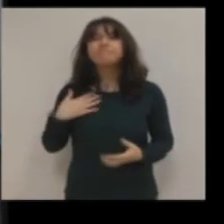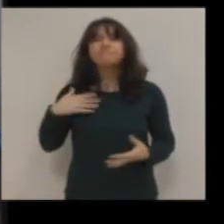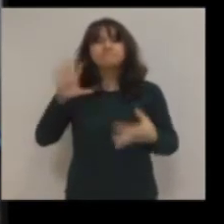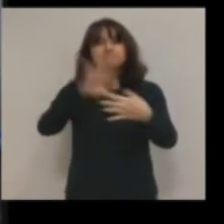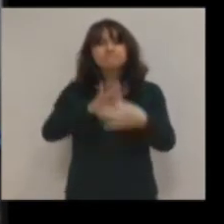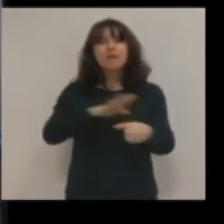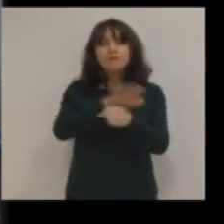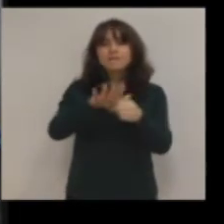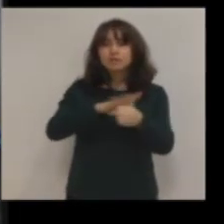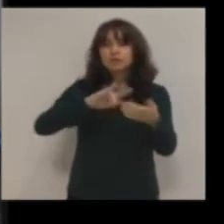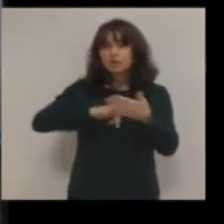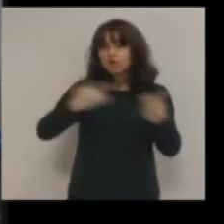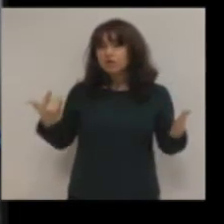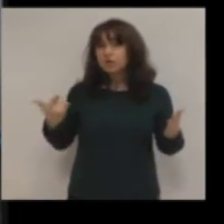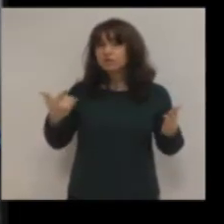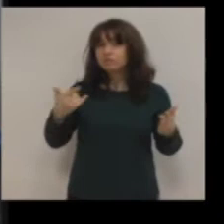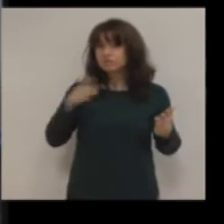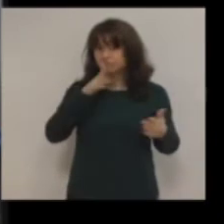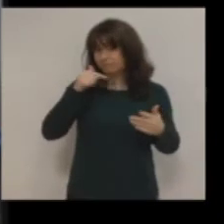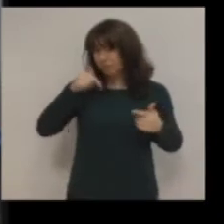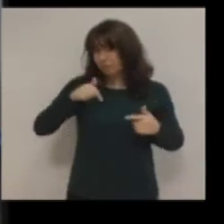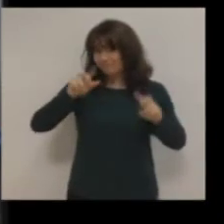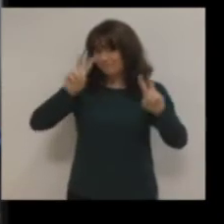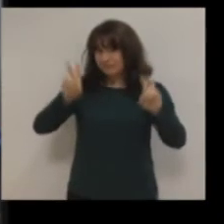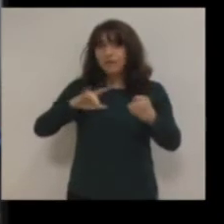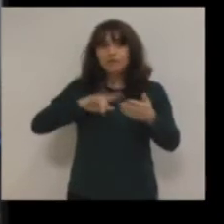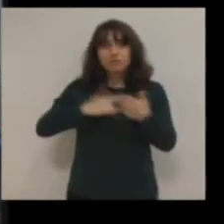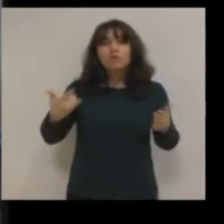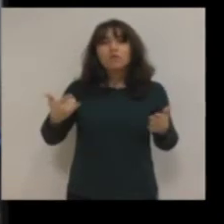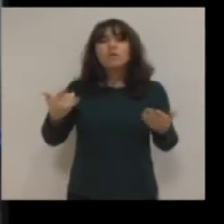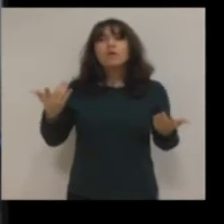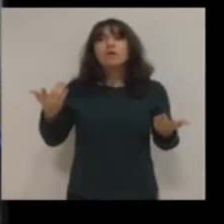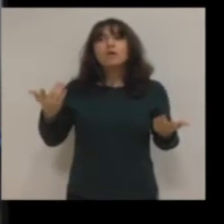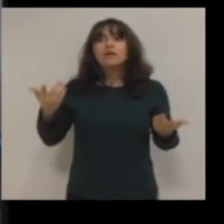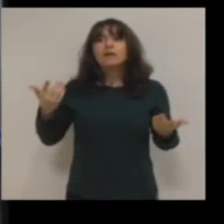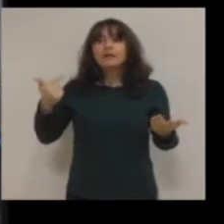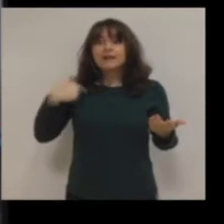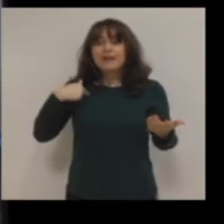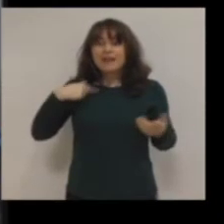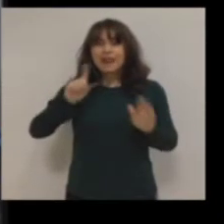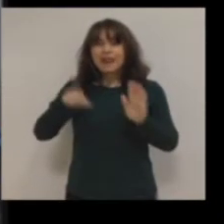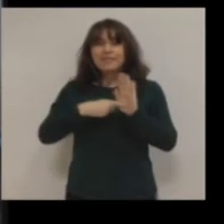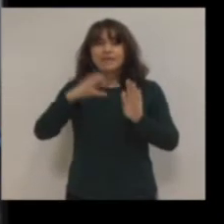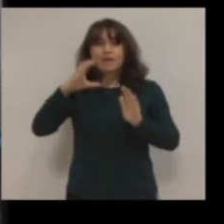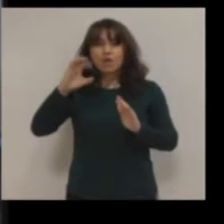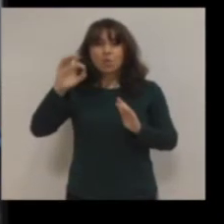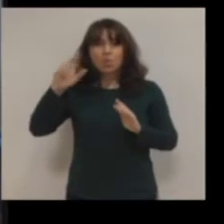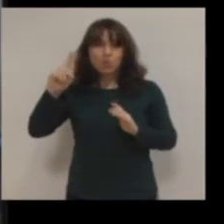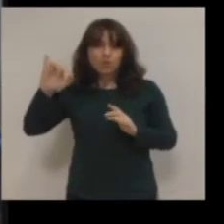ámbito tecnológico, que es el que nos ocupa, por ejemplo, la ley de cookies, que se